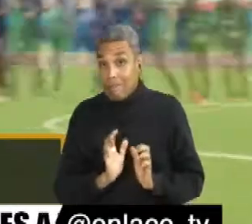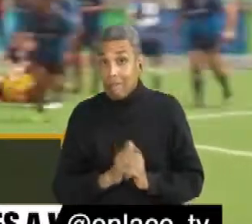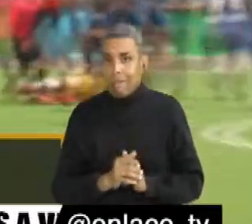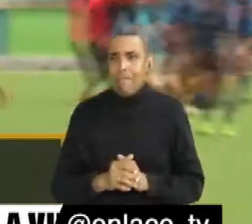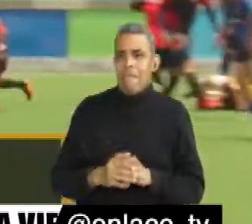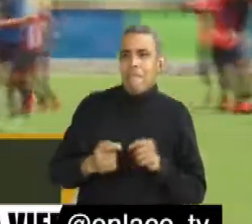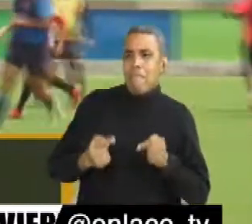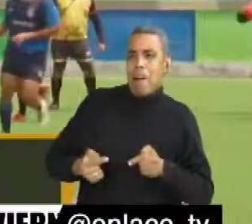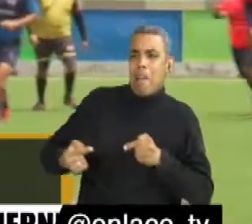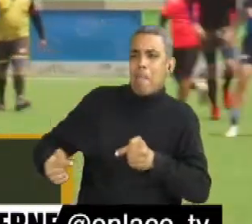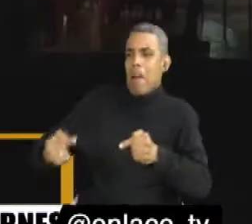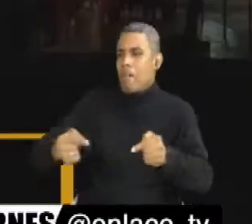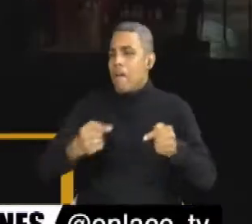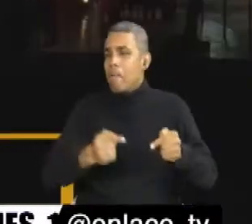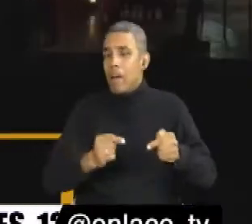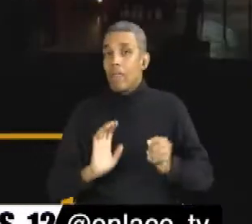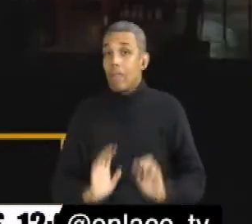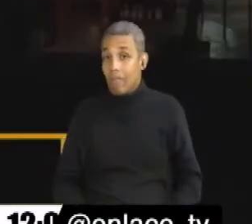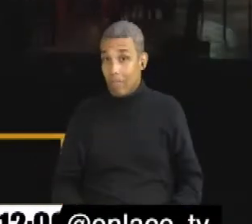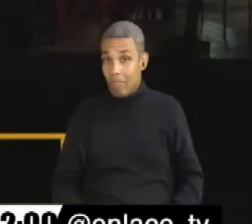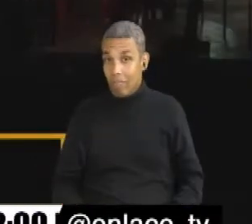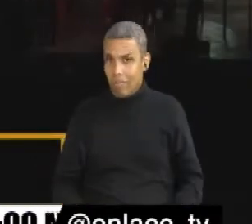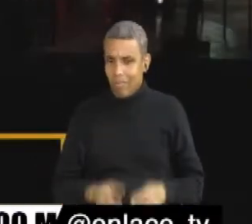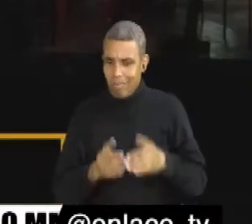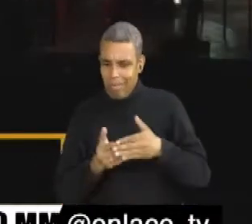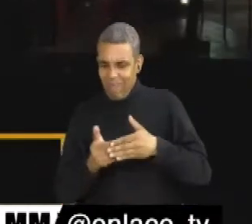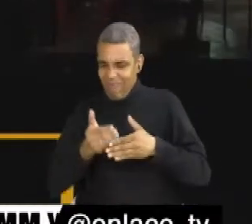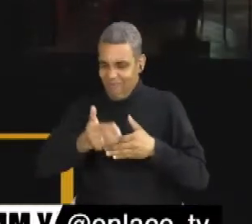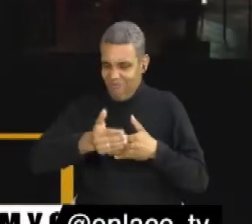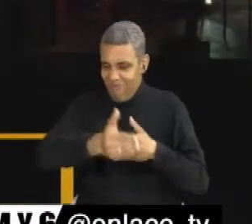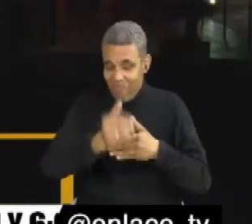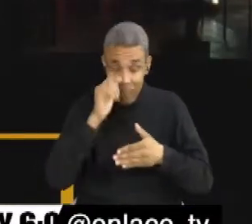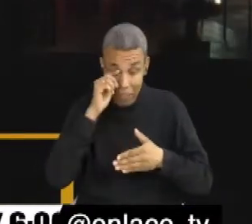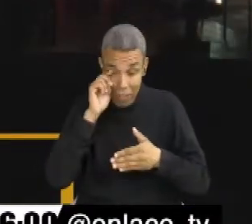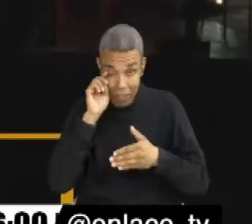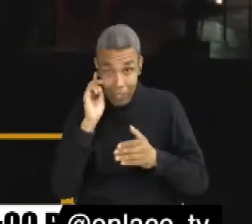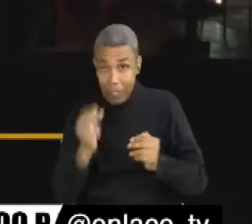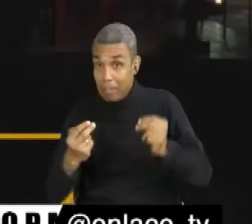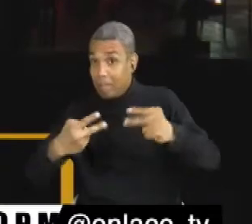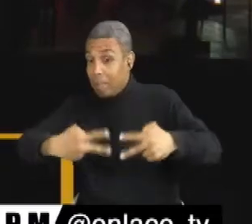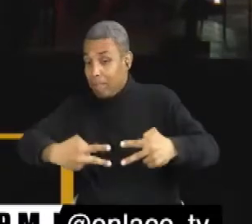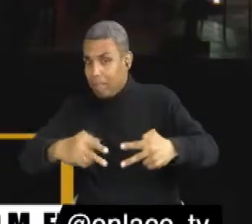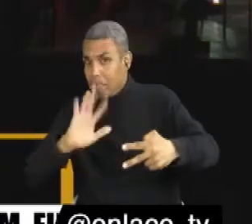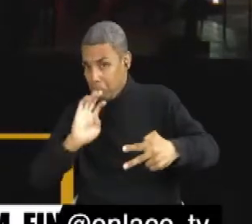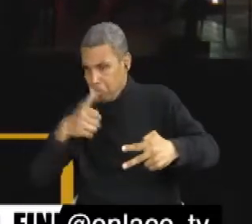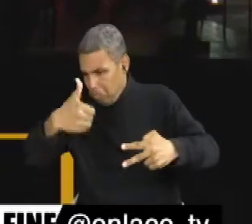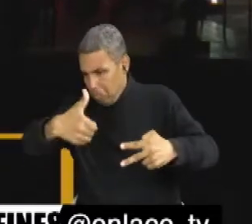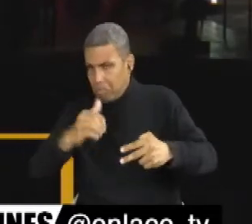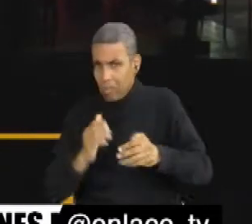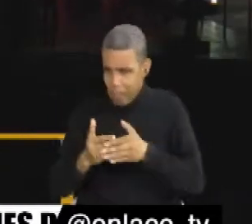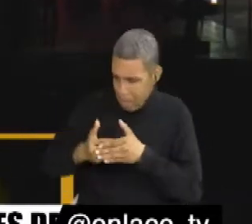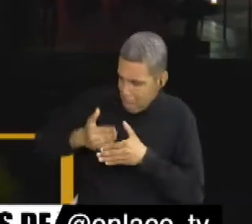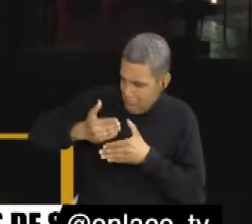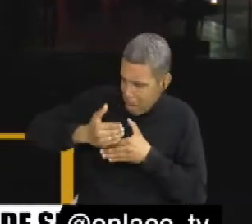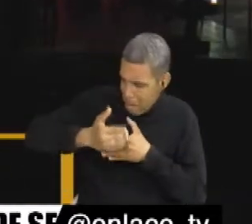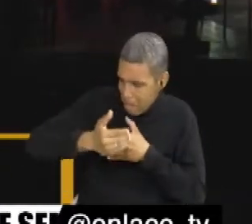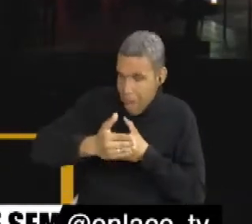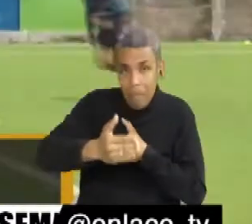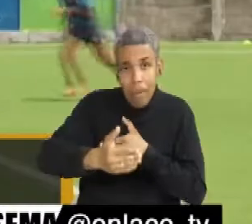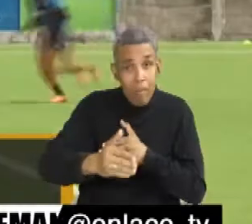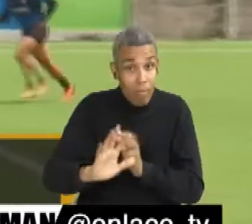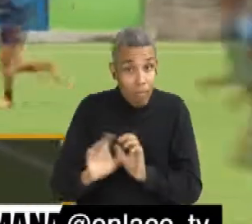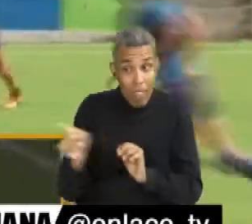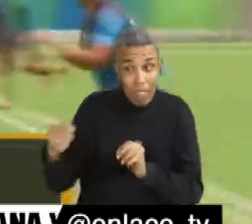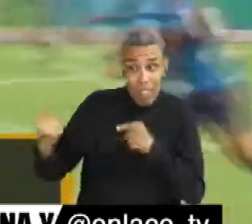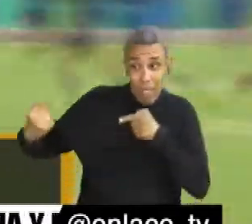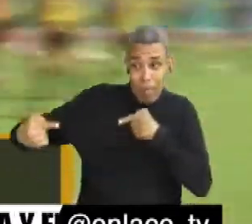de Bucaramanga y pues del departamento, un partido que realmente mostró que teníamos las capacidades para llegar